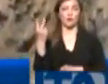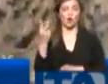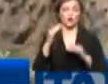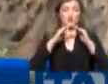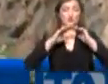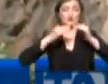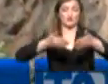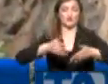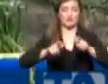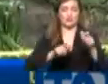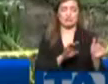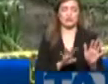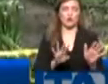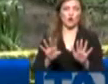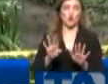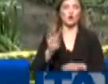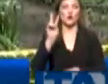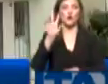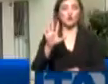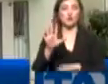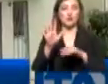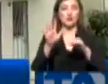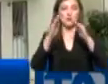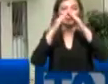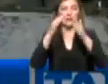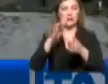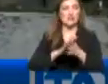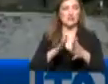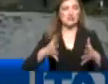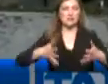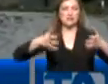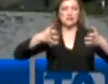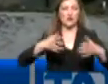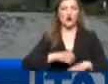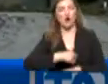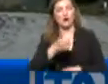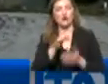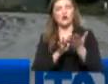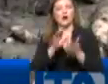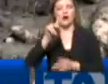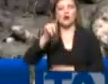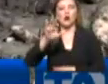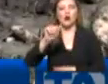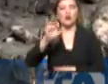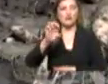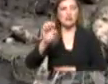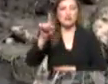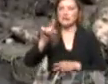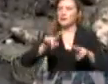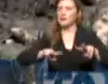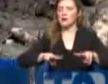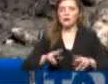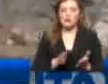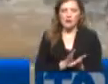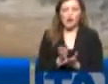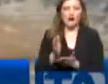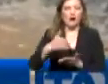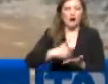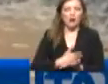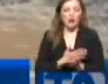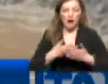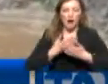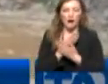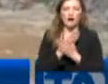habitantes evacuaron porque además 25 viviendas quedaron cuarteadas. Patate es otro cantón afectado, pues las vías de acceso a comunidades y